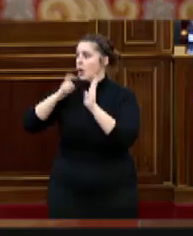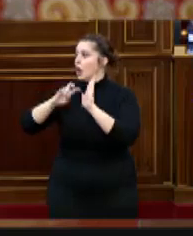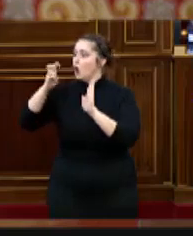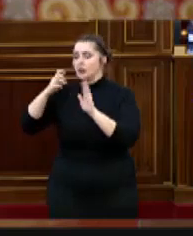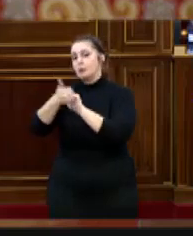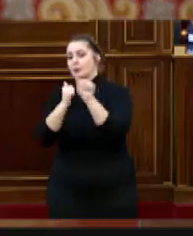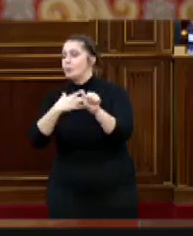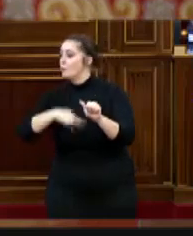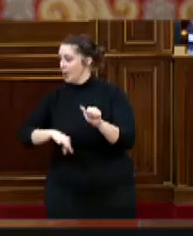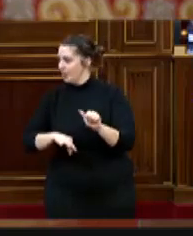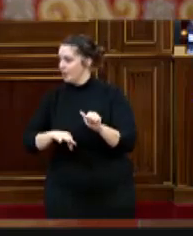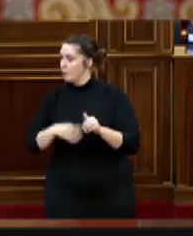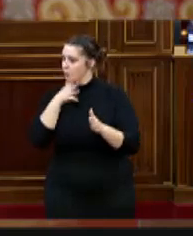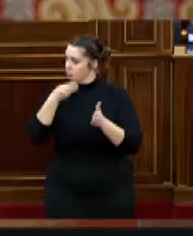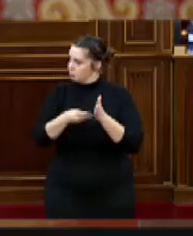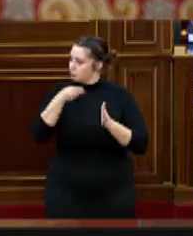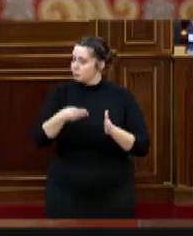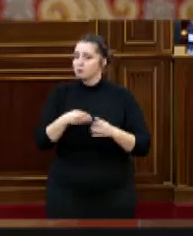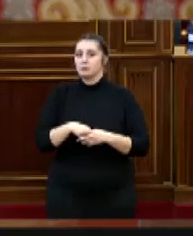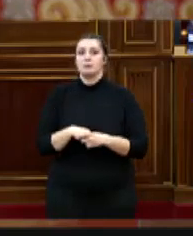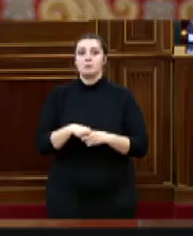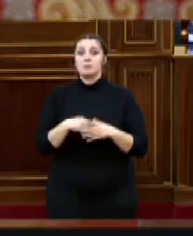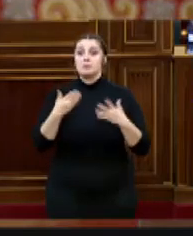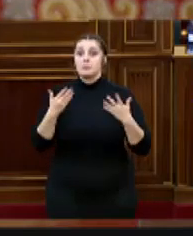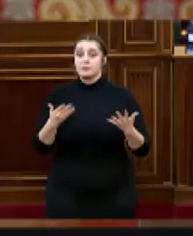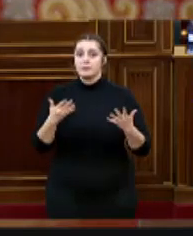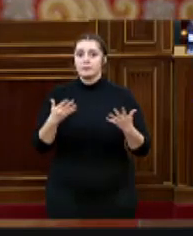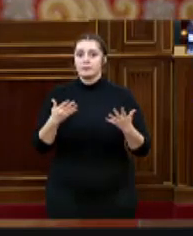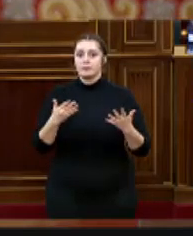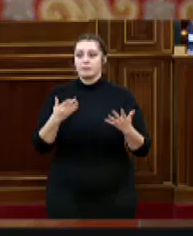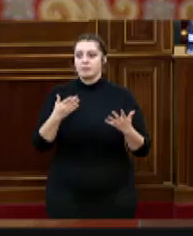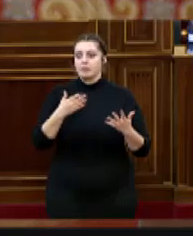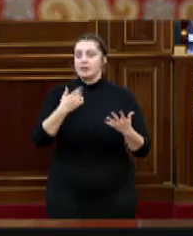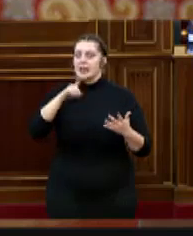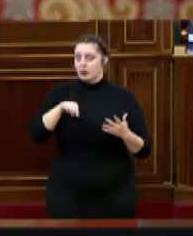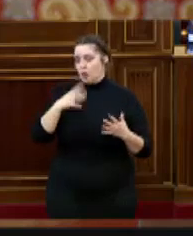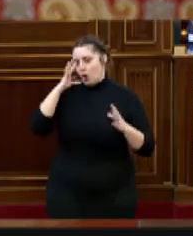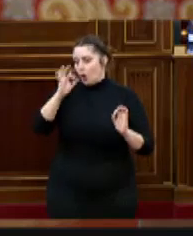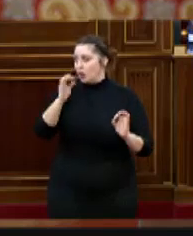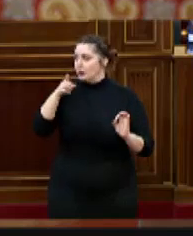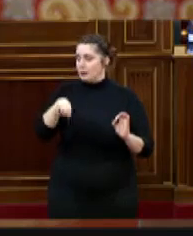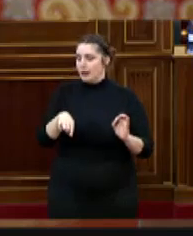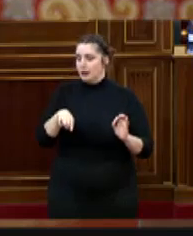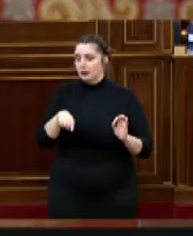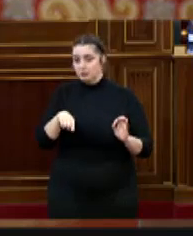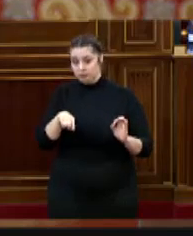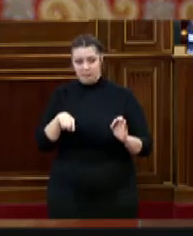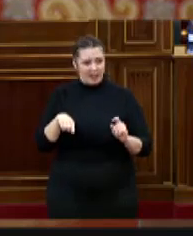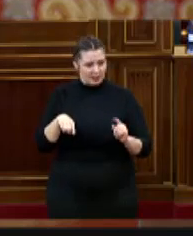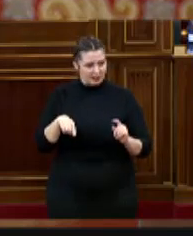como nos consta está ocurriendo en América y probablemente también ocurría igualmente en